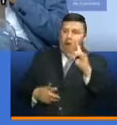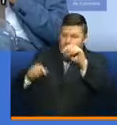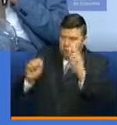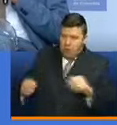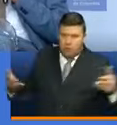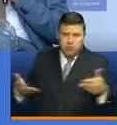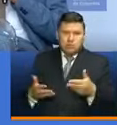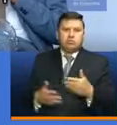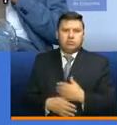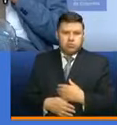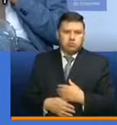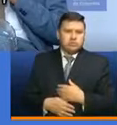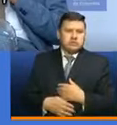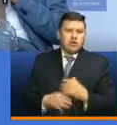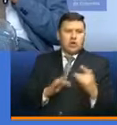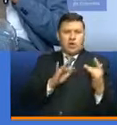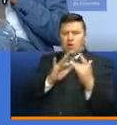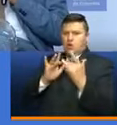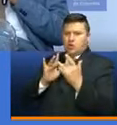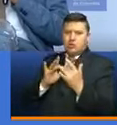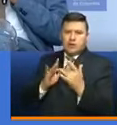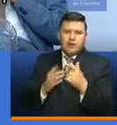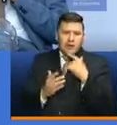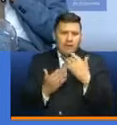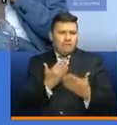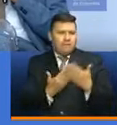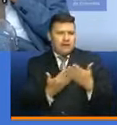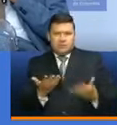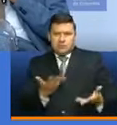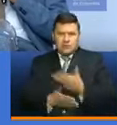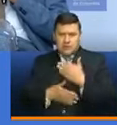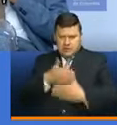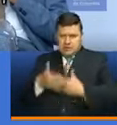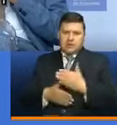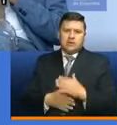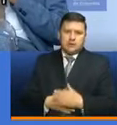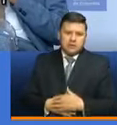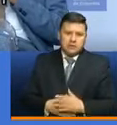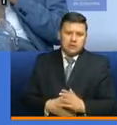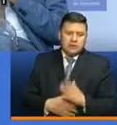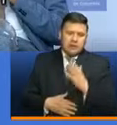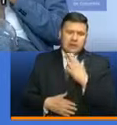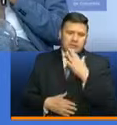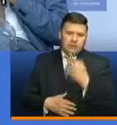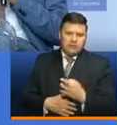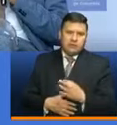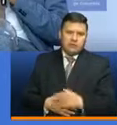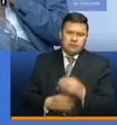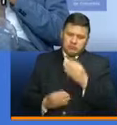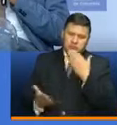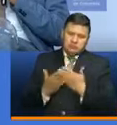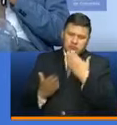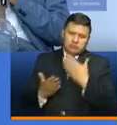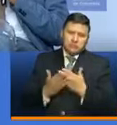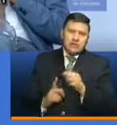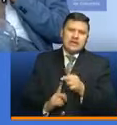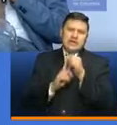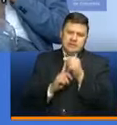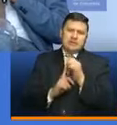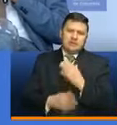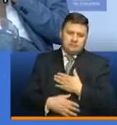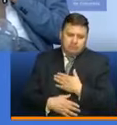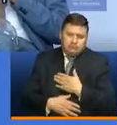con todos sus contactos para poder facilitar, seguir avanzando. Entonces, realmente un agradecimiento muy especial